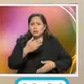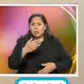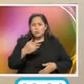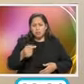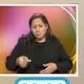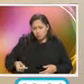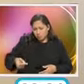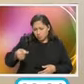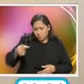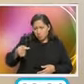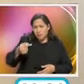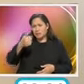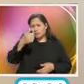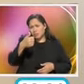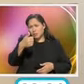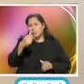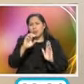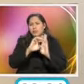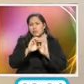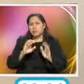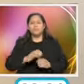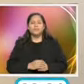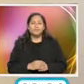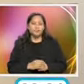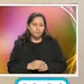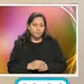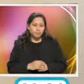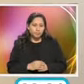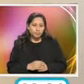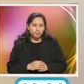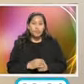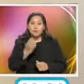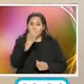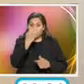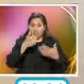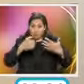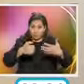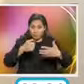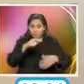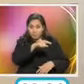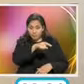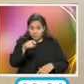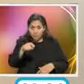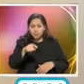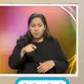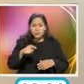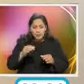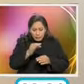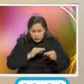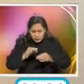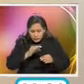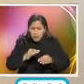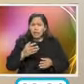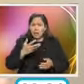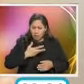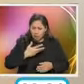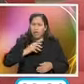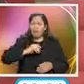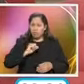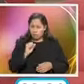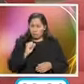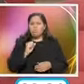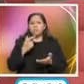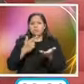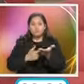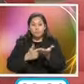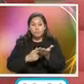de unos, por ejemplo, durante la primaria, ellos van a formar estas células de grasa. Y en